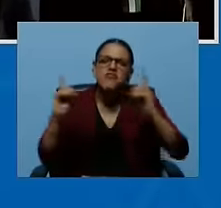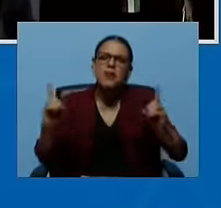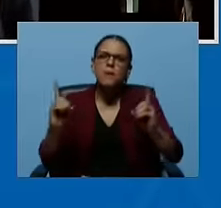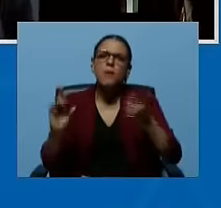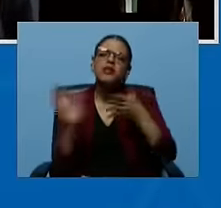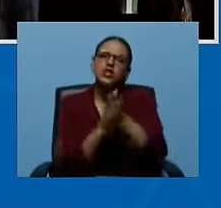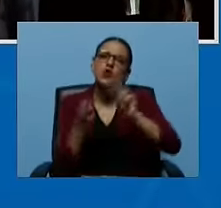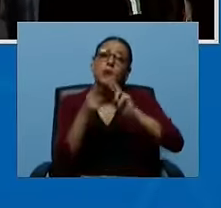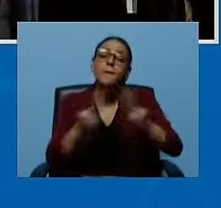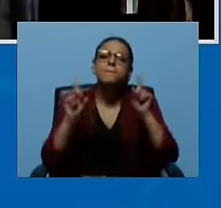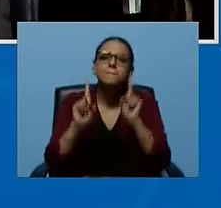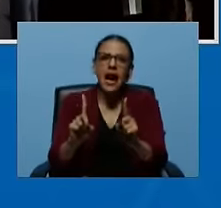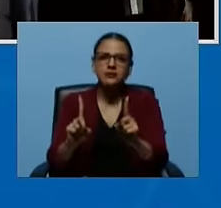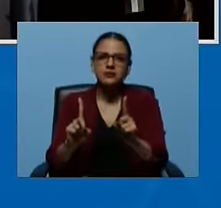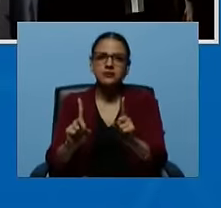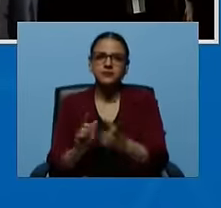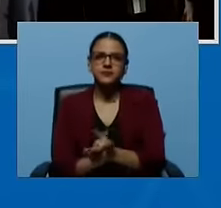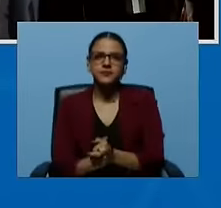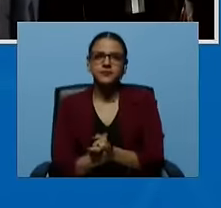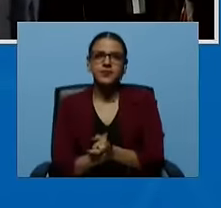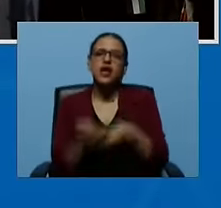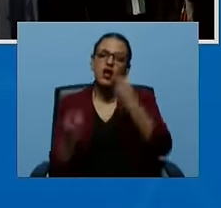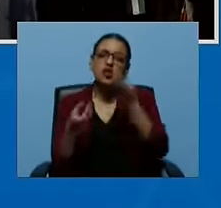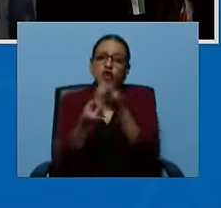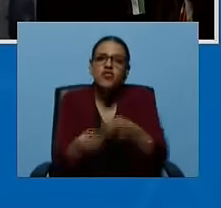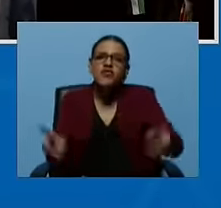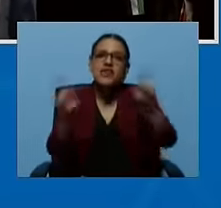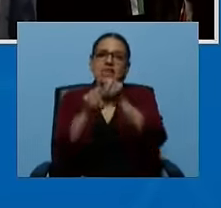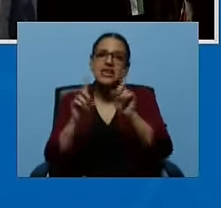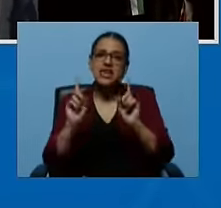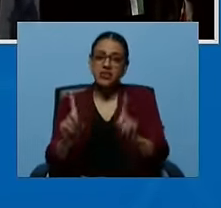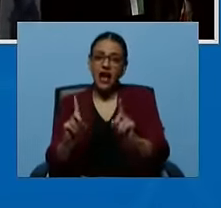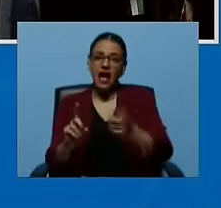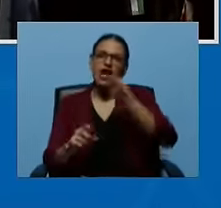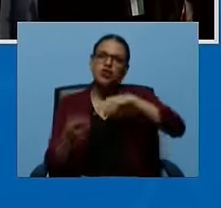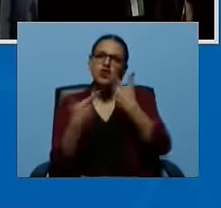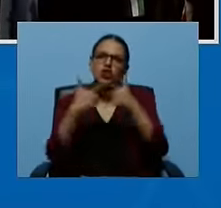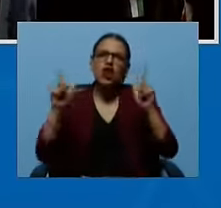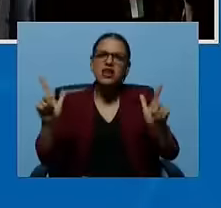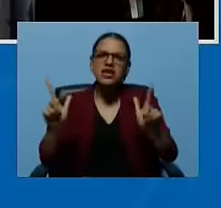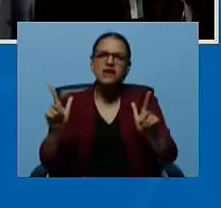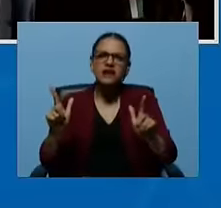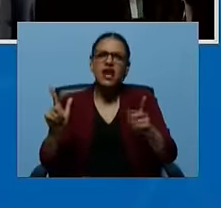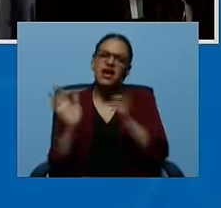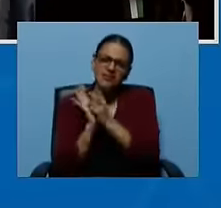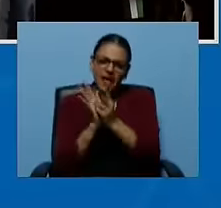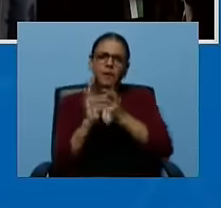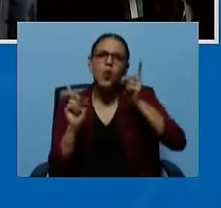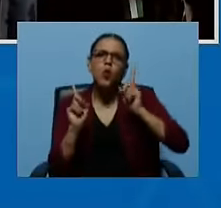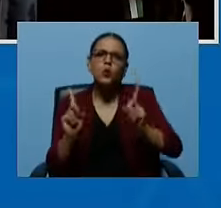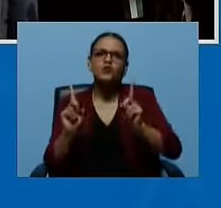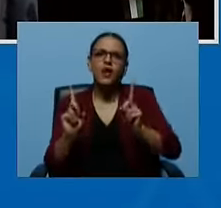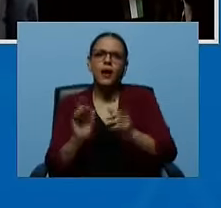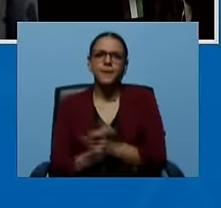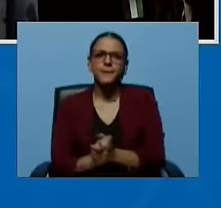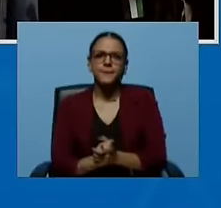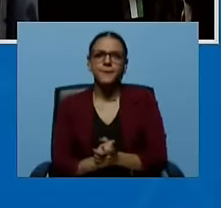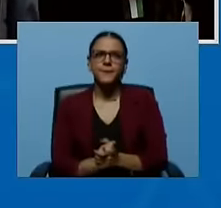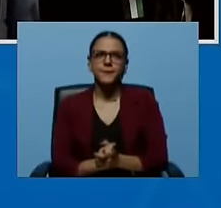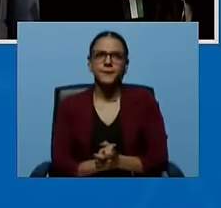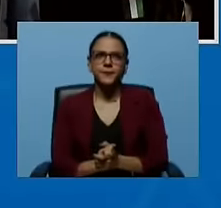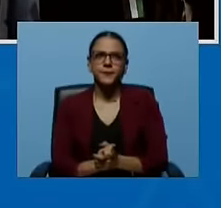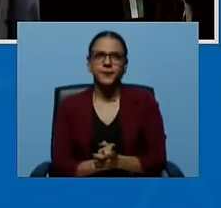de paz, de dignidad, libre y soberana,